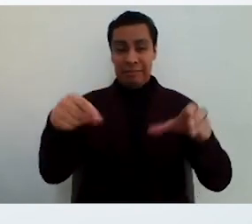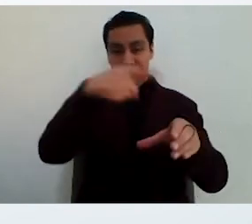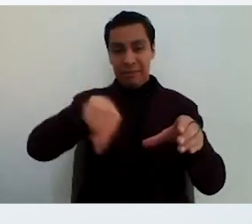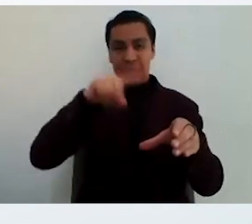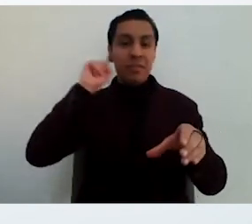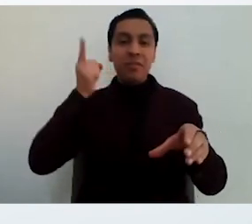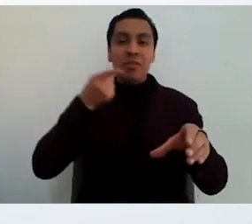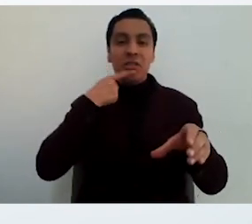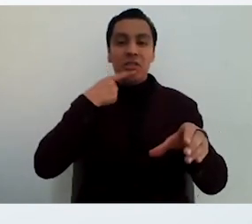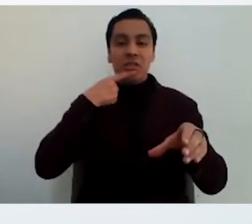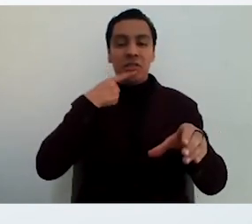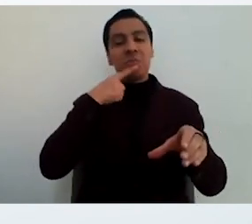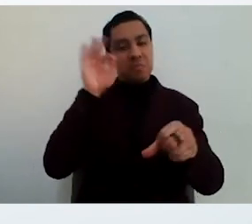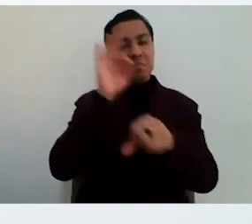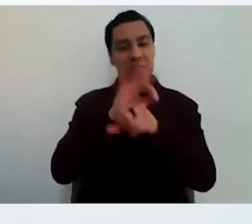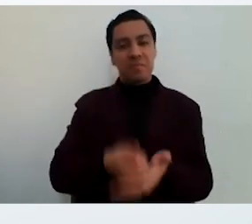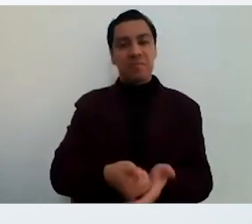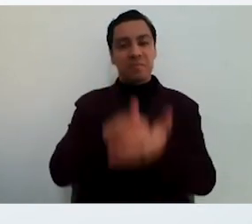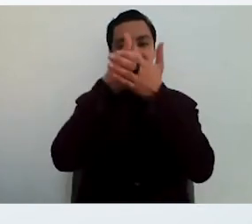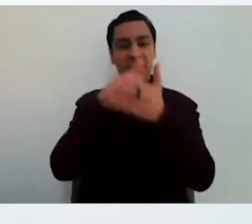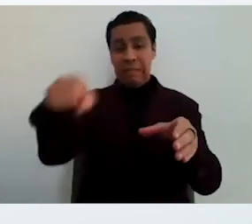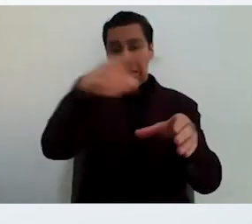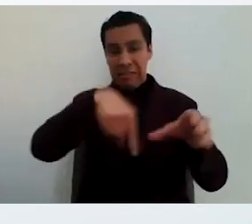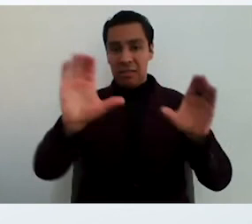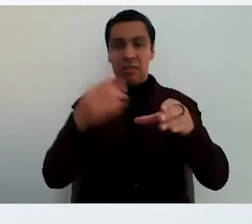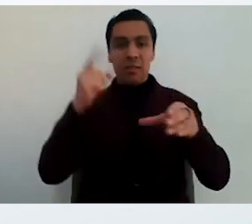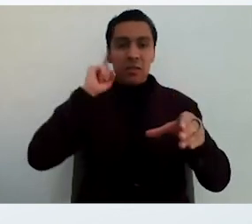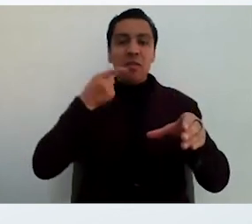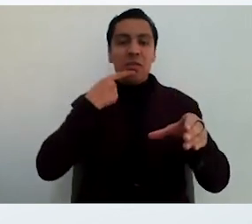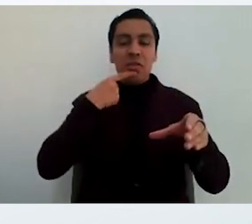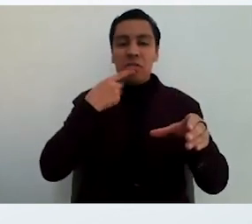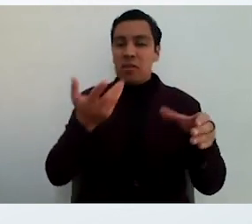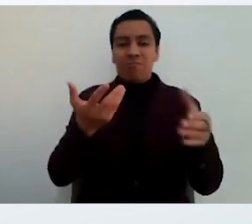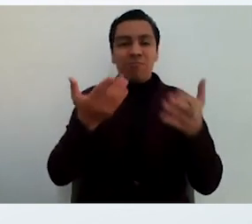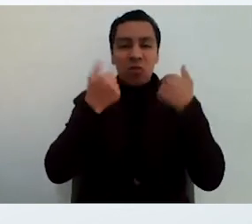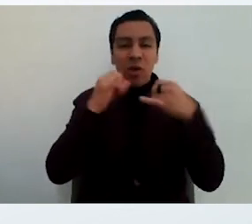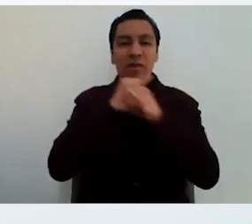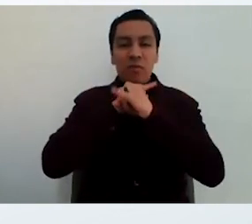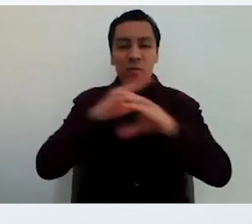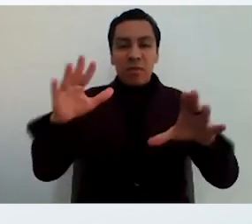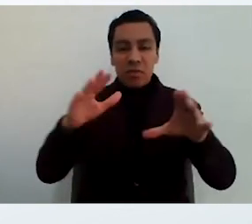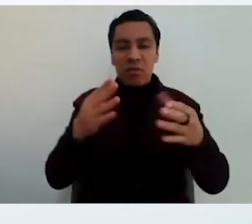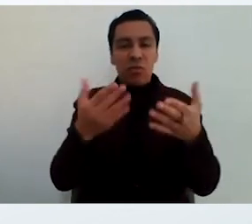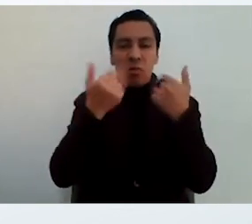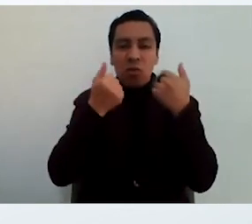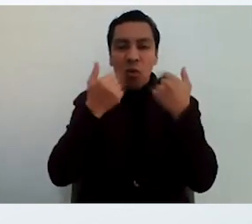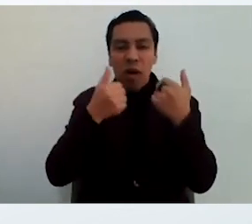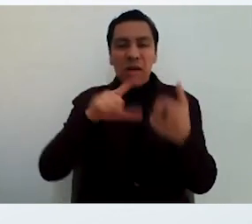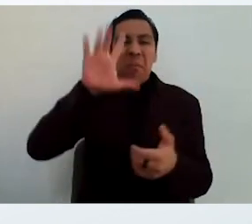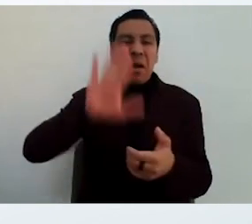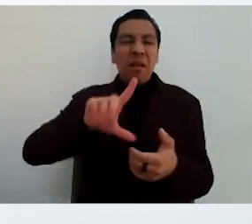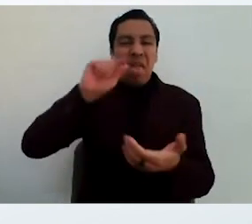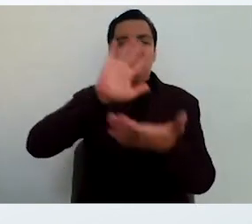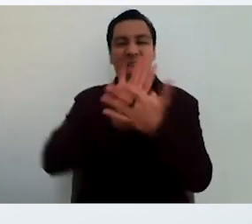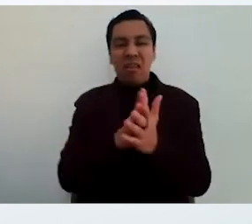a público que generalmente personas, más que público, personas que generalmente están excluidas del acceso a